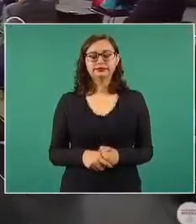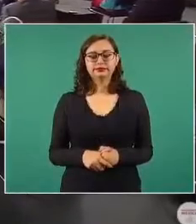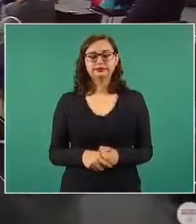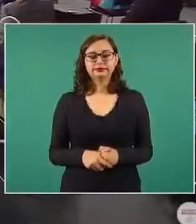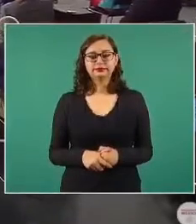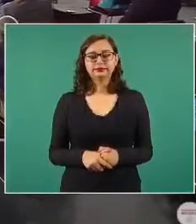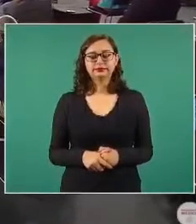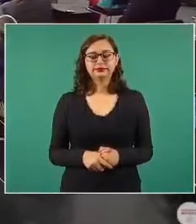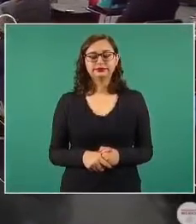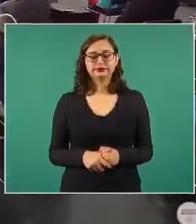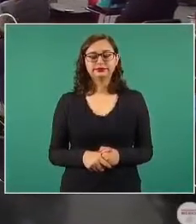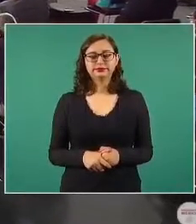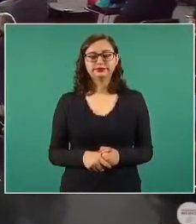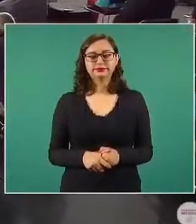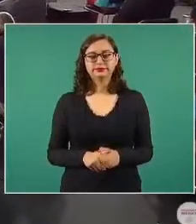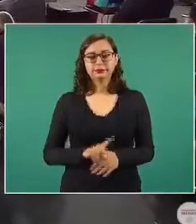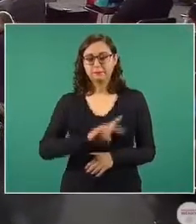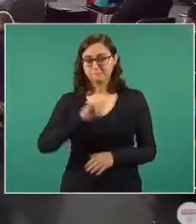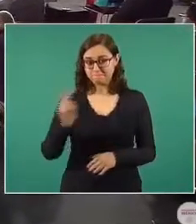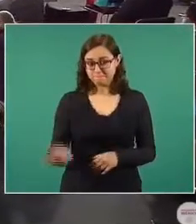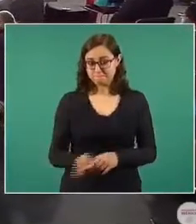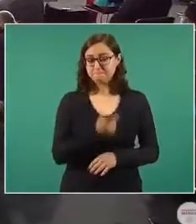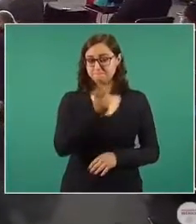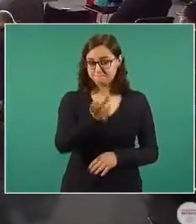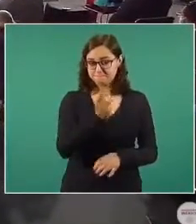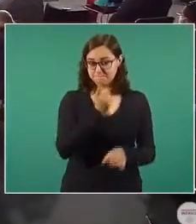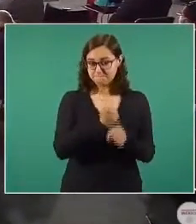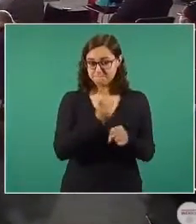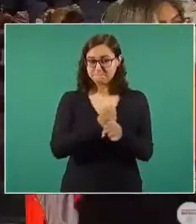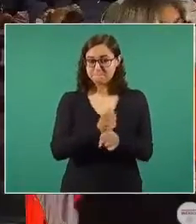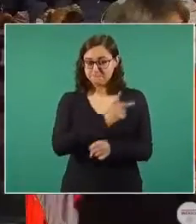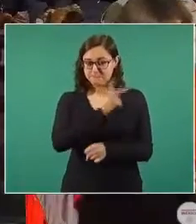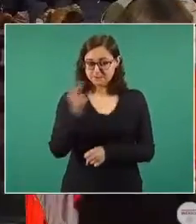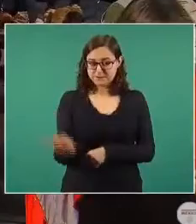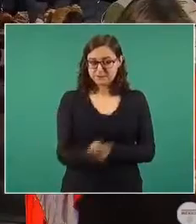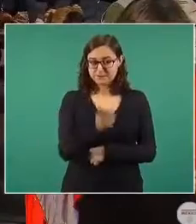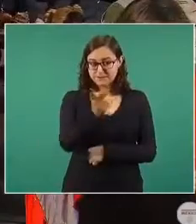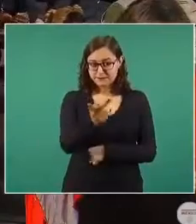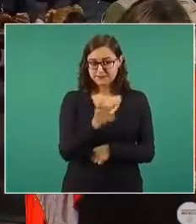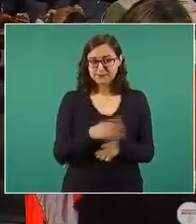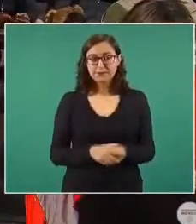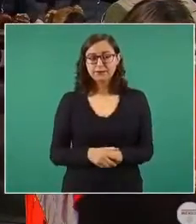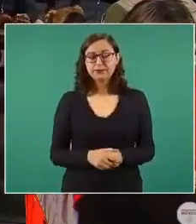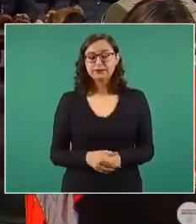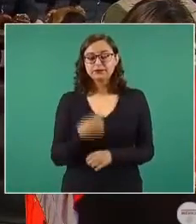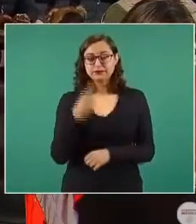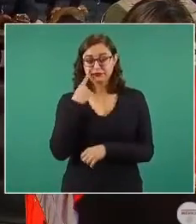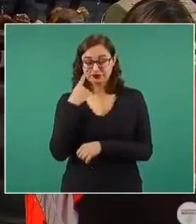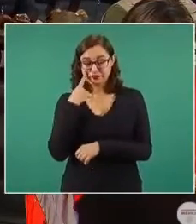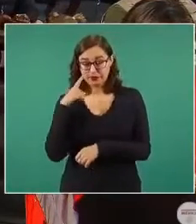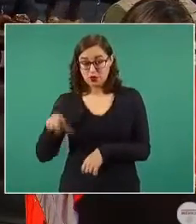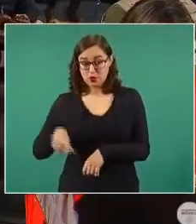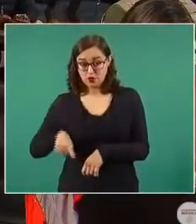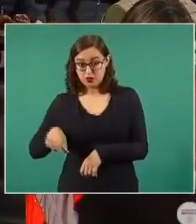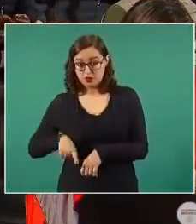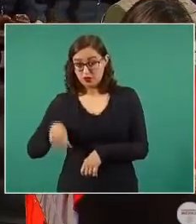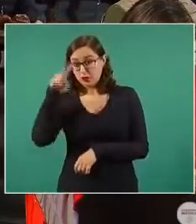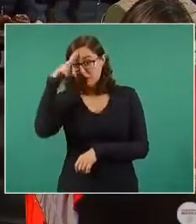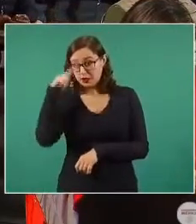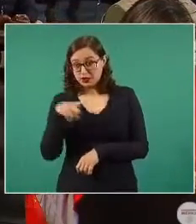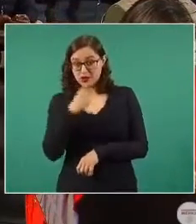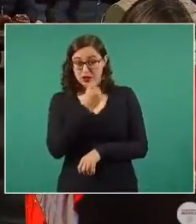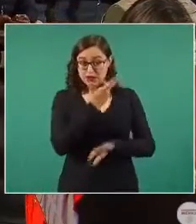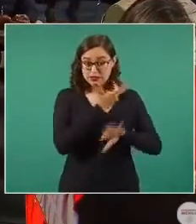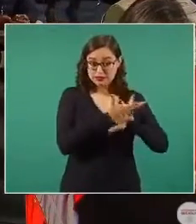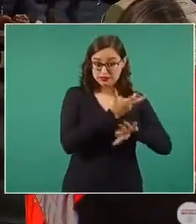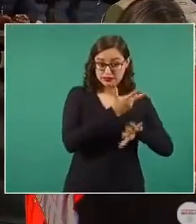decirle, hay un diferendo entre el gobierno de México con los Estados Unidos, y Estados